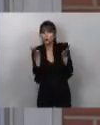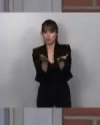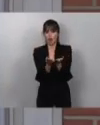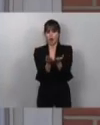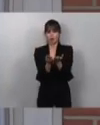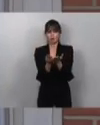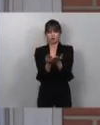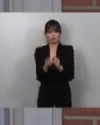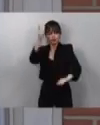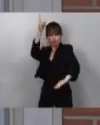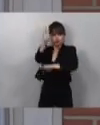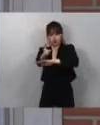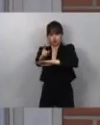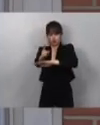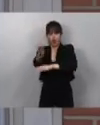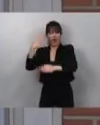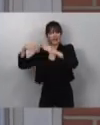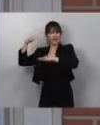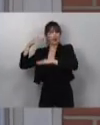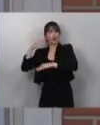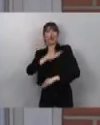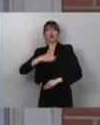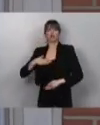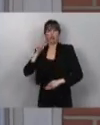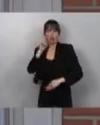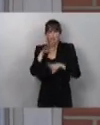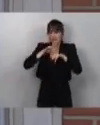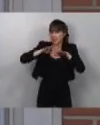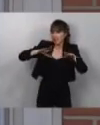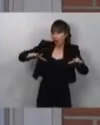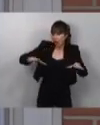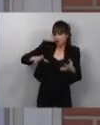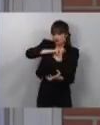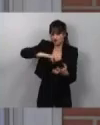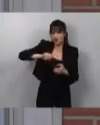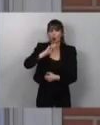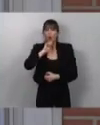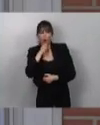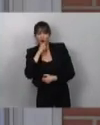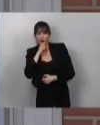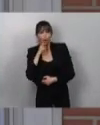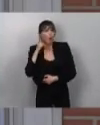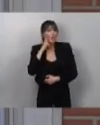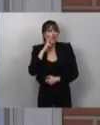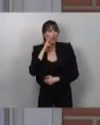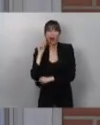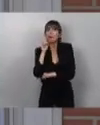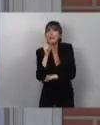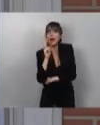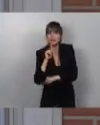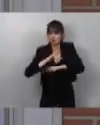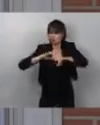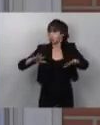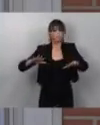además me parece que ahora sí que ha dejado bastante Claro que era podía haber todo tipo de razones políticas y tal solo y exclusivamente personal es que todos los